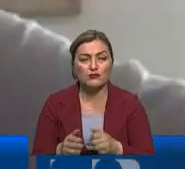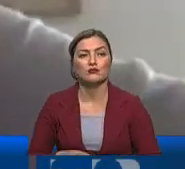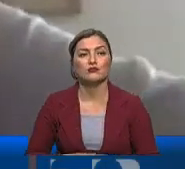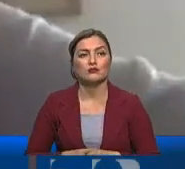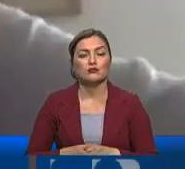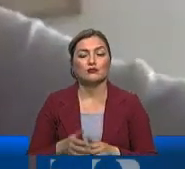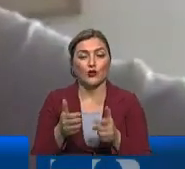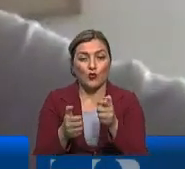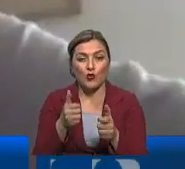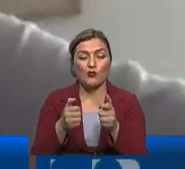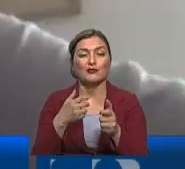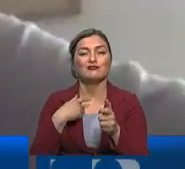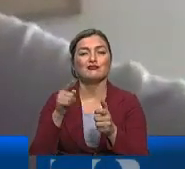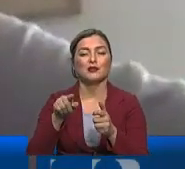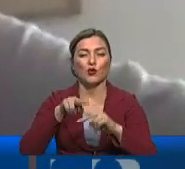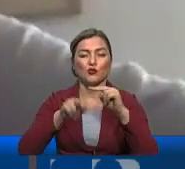jugando Minecraft